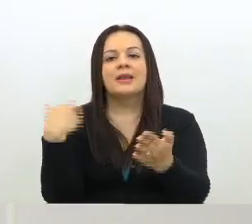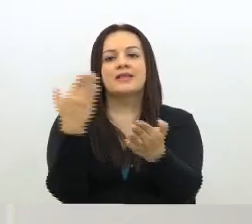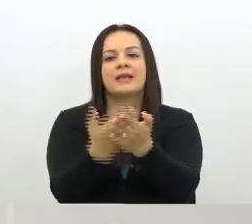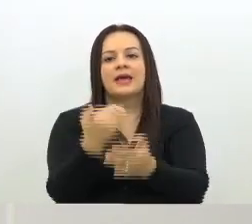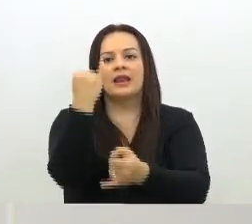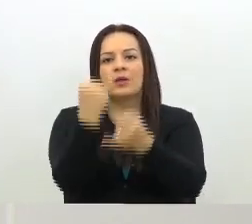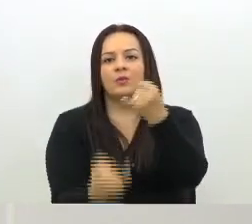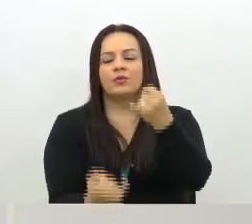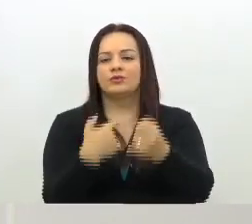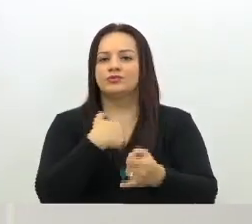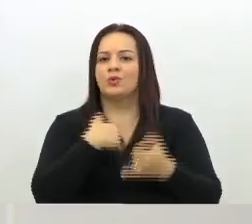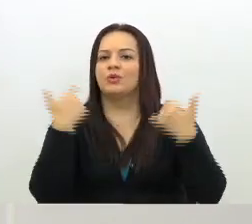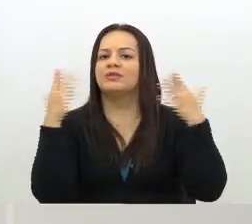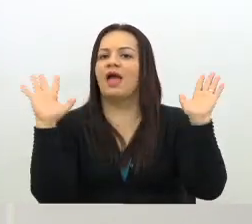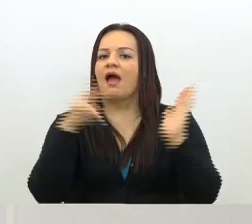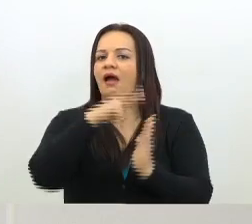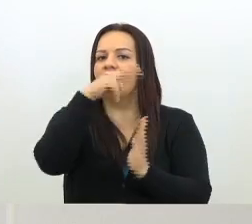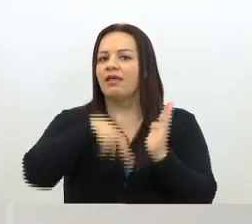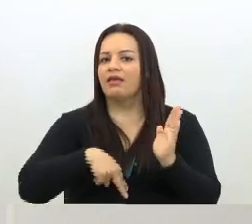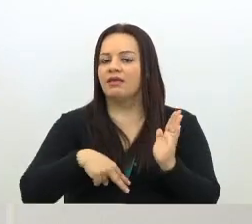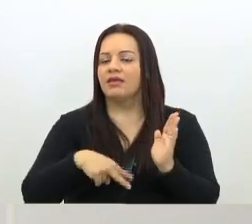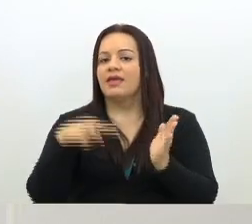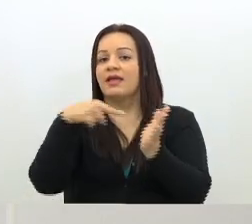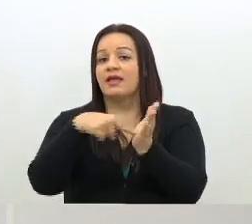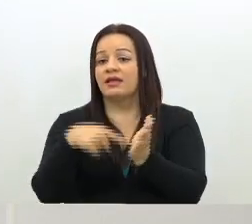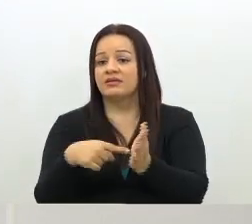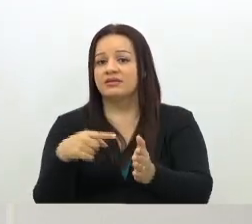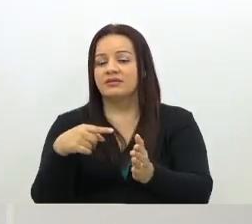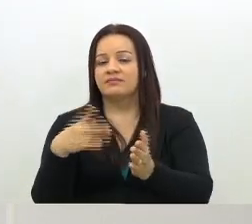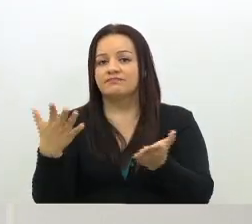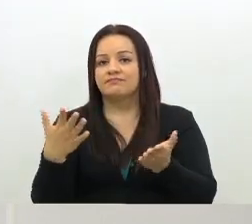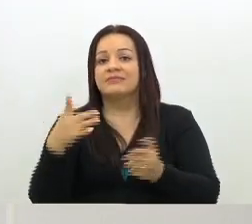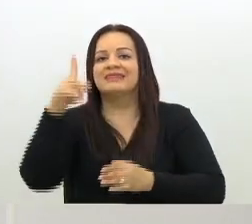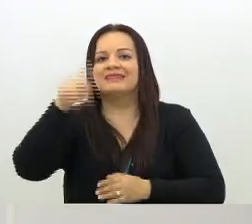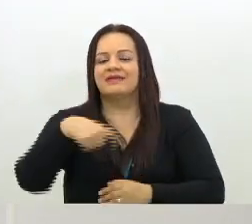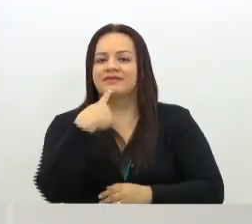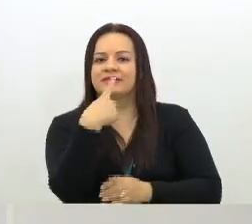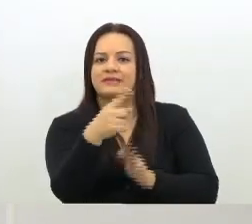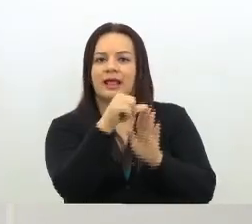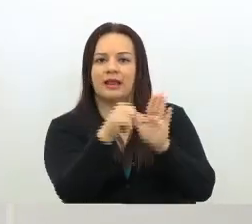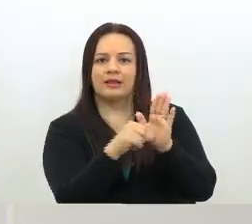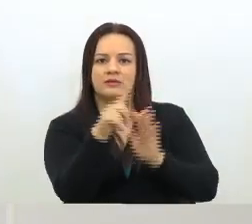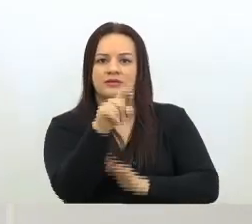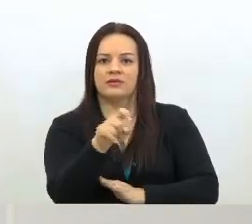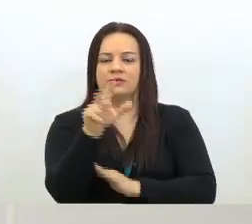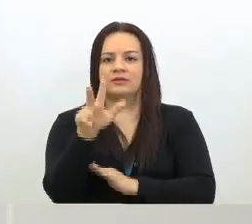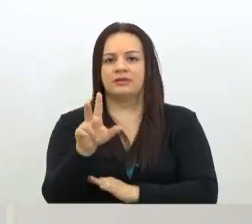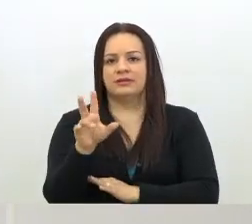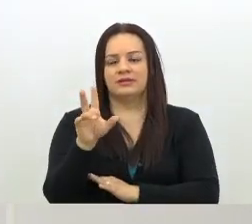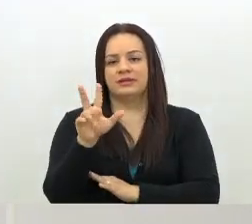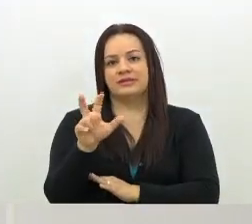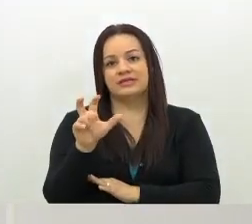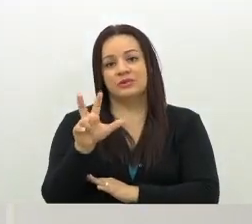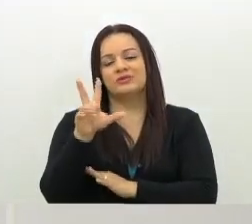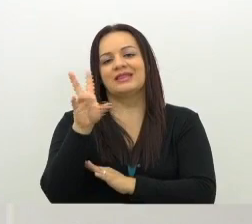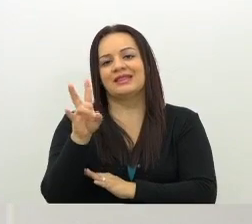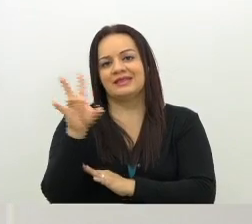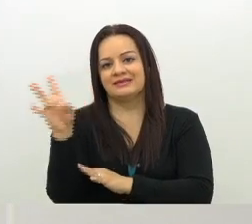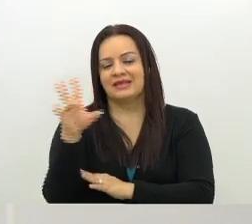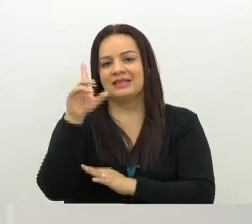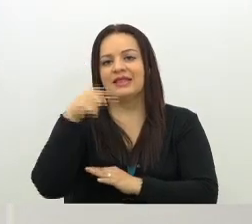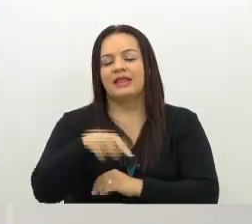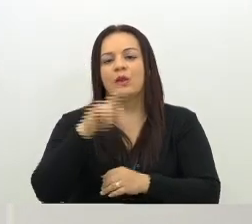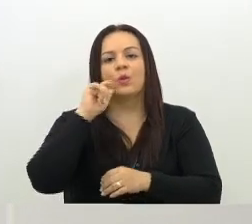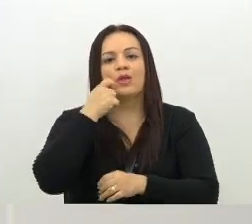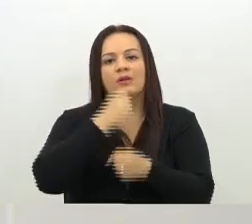leí. En ese sentido, debe indicarse que el artículo 377 del Código de Trabajo señala los efectos jurídicos